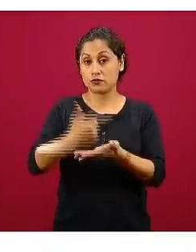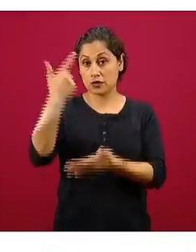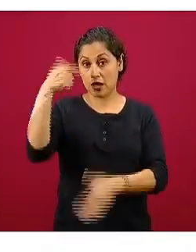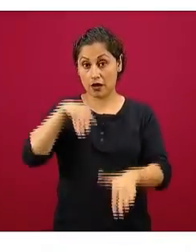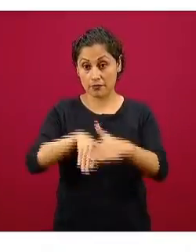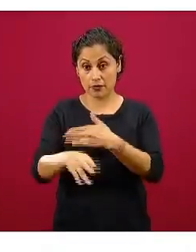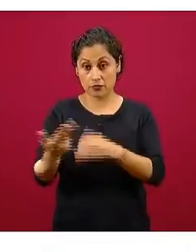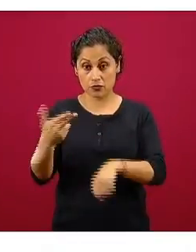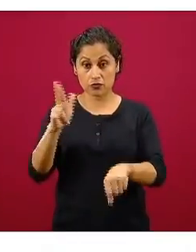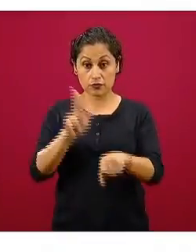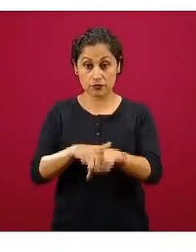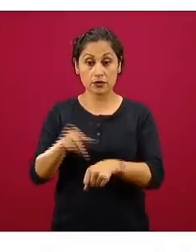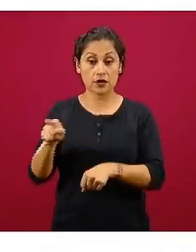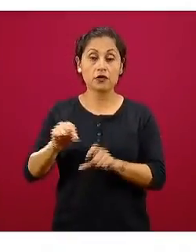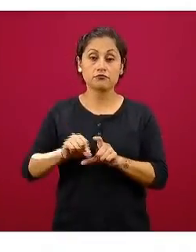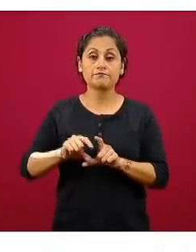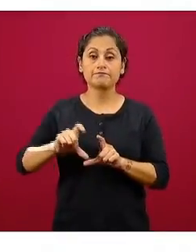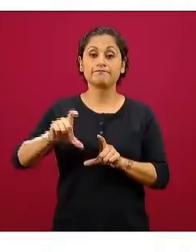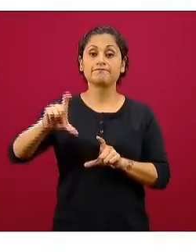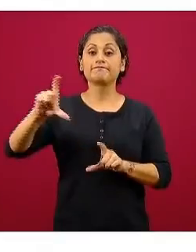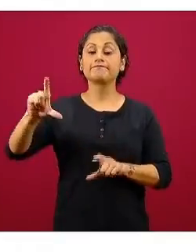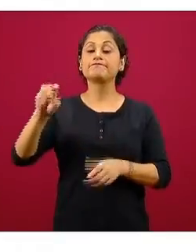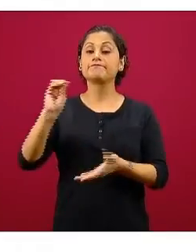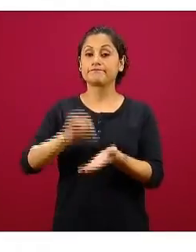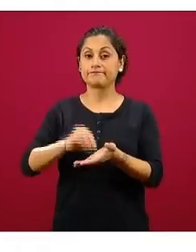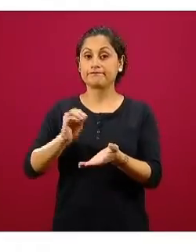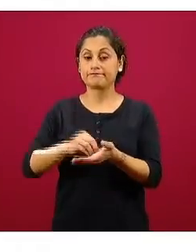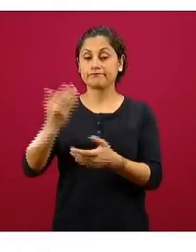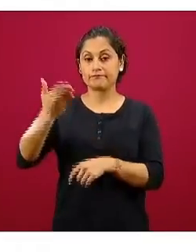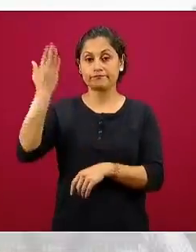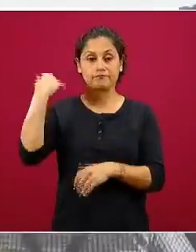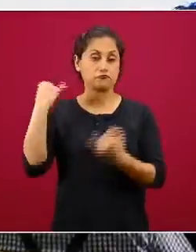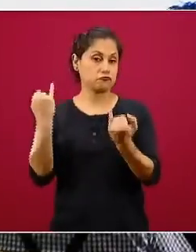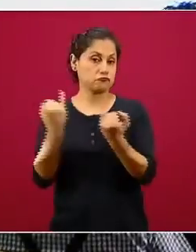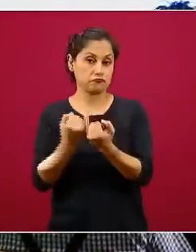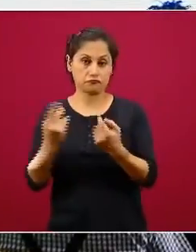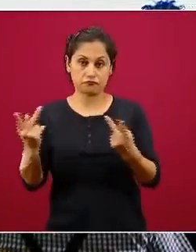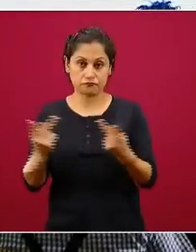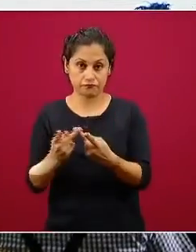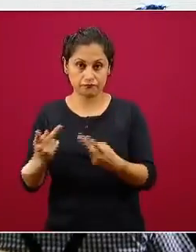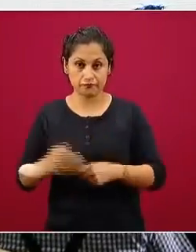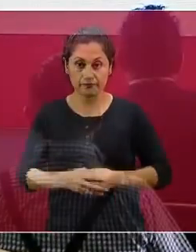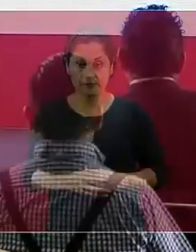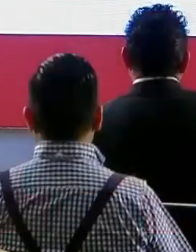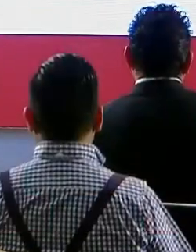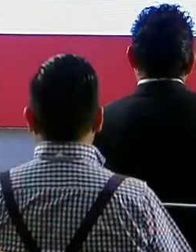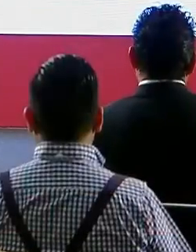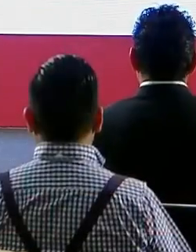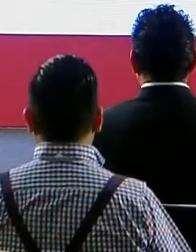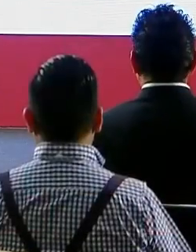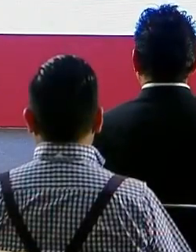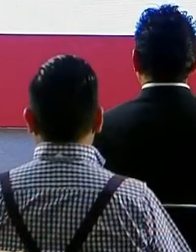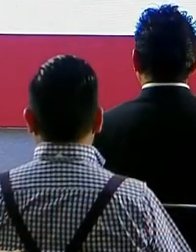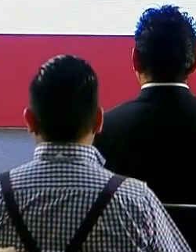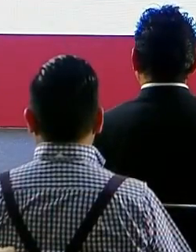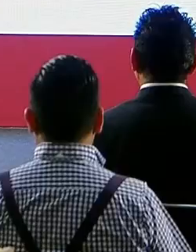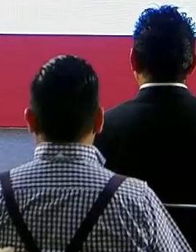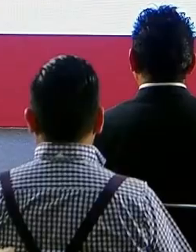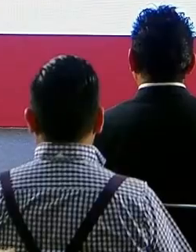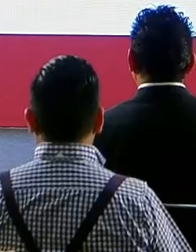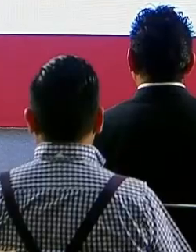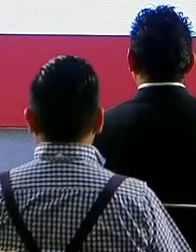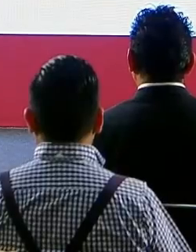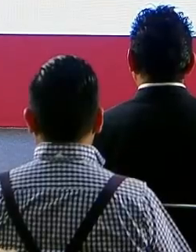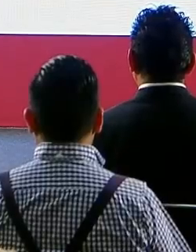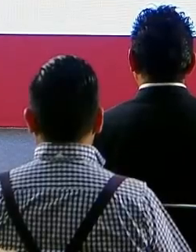de crecimiento exponencial dentro de lo que se había predicho. La siguiente. Finalmente, Monterrey, Nuevo León, mismo